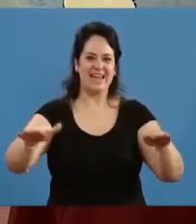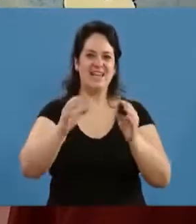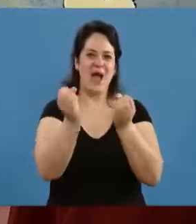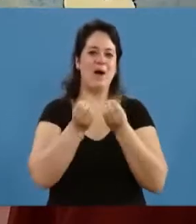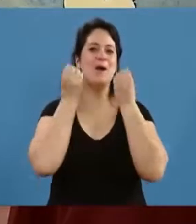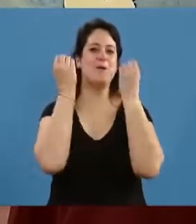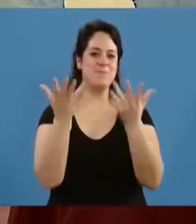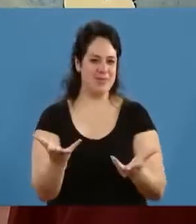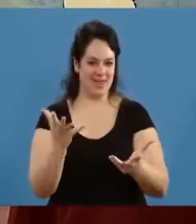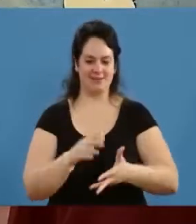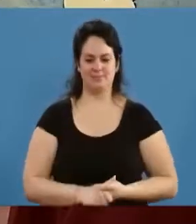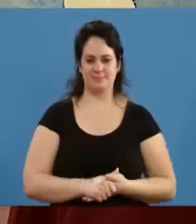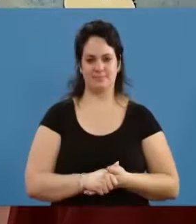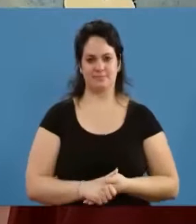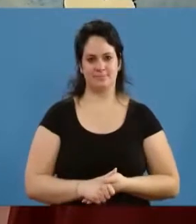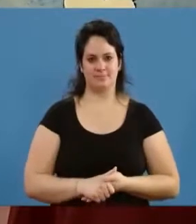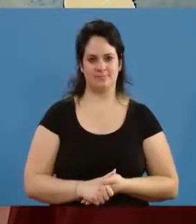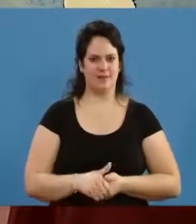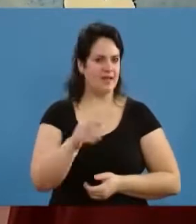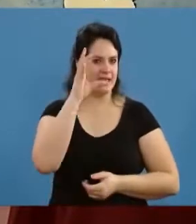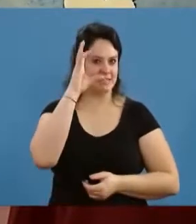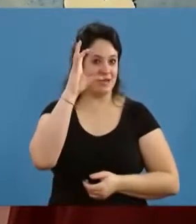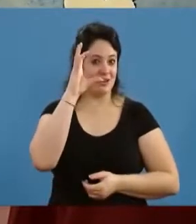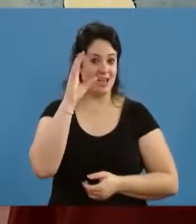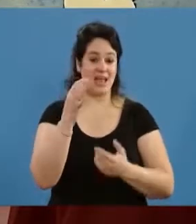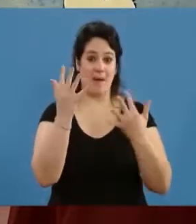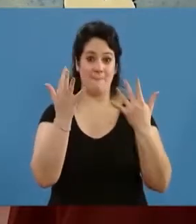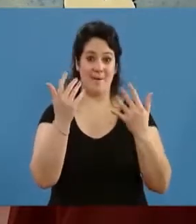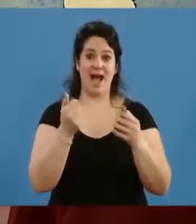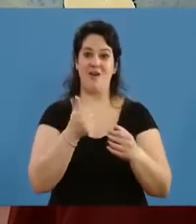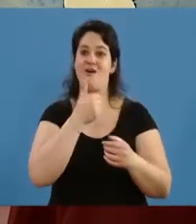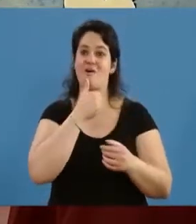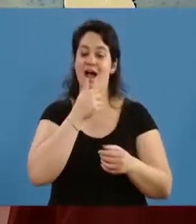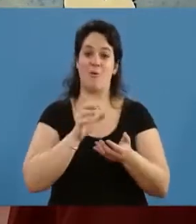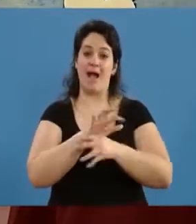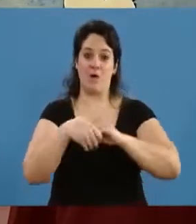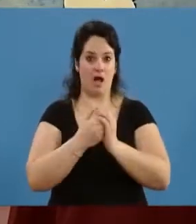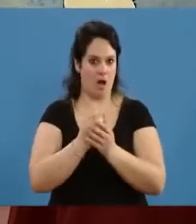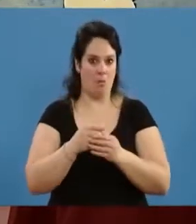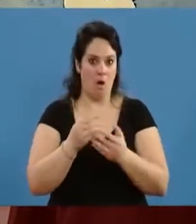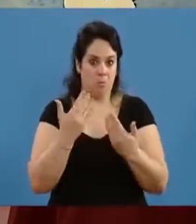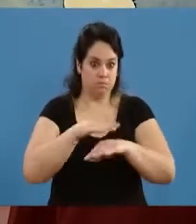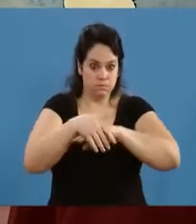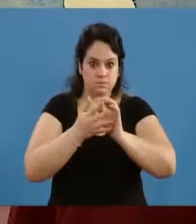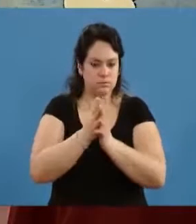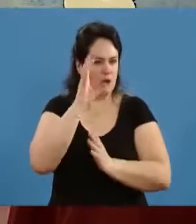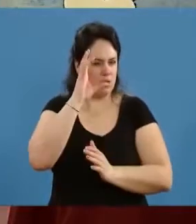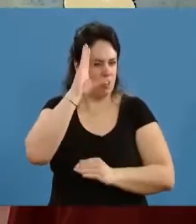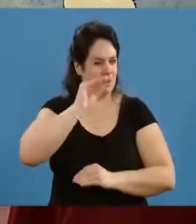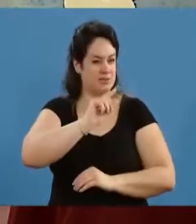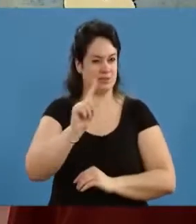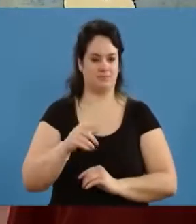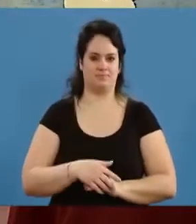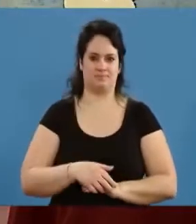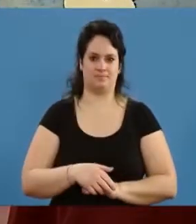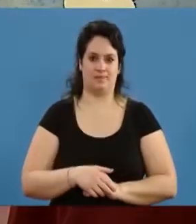¿Cómo les va? ¿Se acordaron de lavarse las manos con agüita y con jabón? Y no